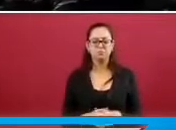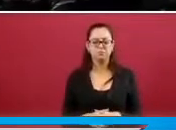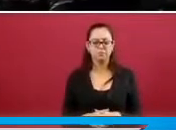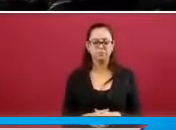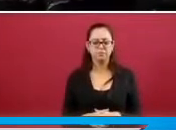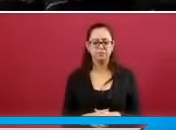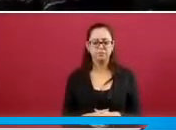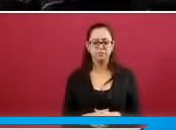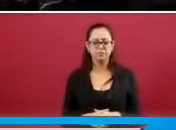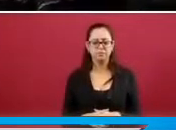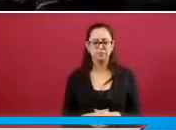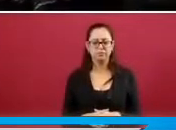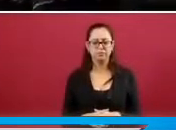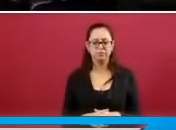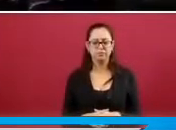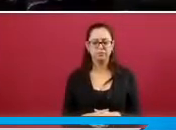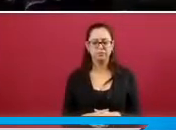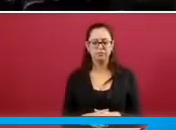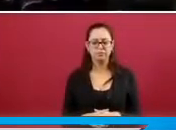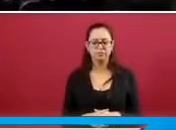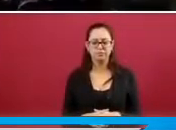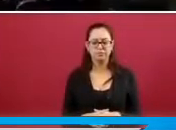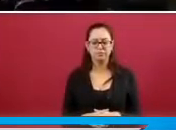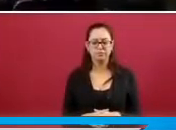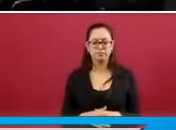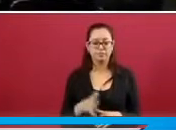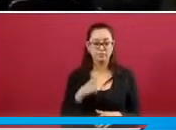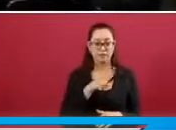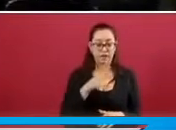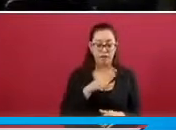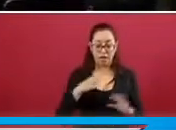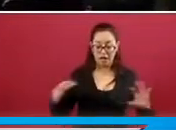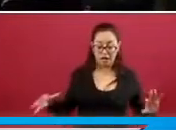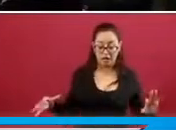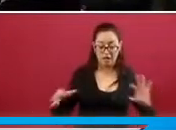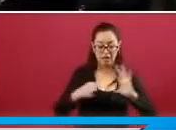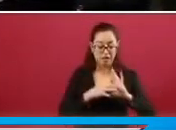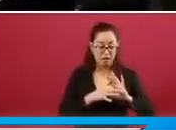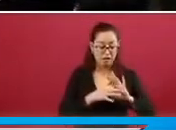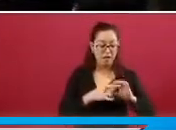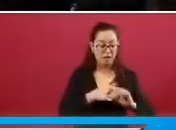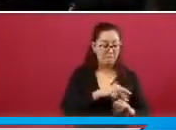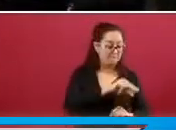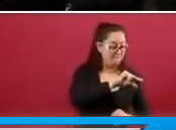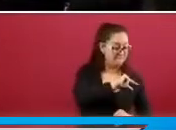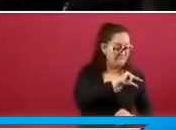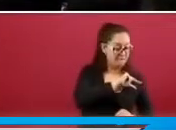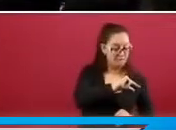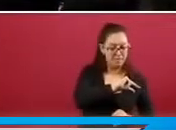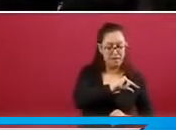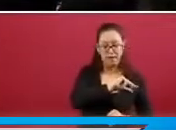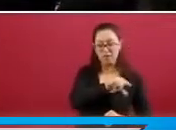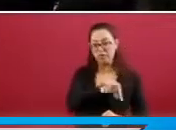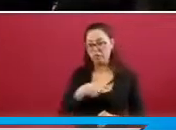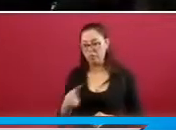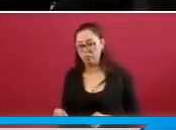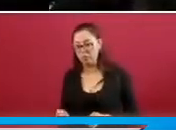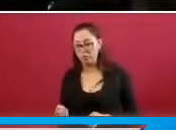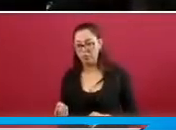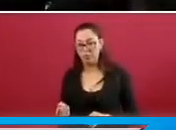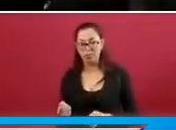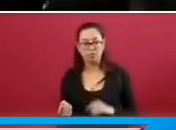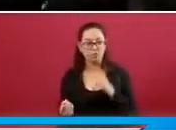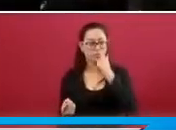el 50% de la energía eléctrica en el país, con la participación de funcionarios públicos. Estos son los culpables de esta